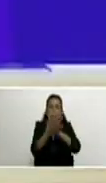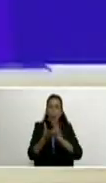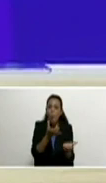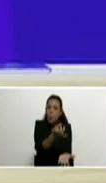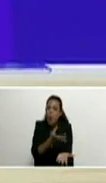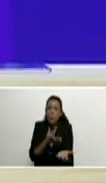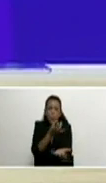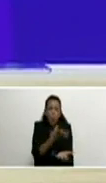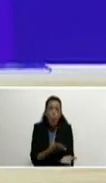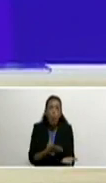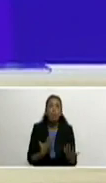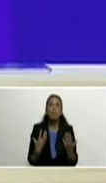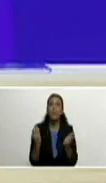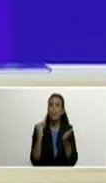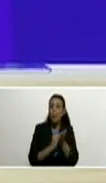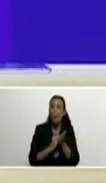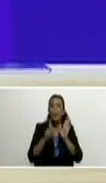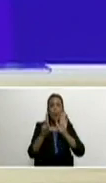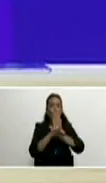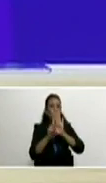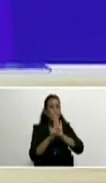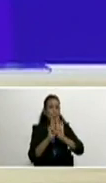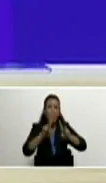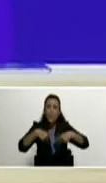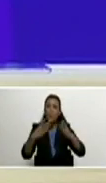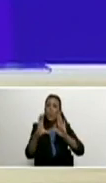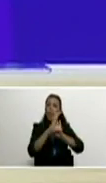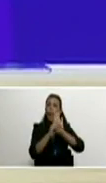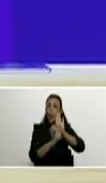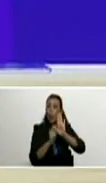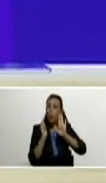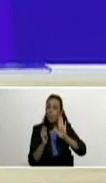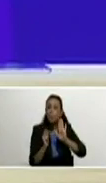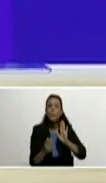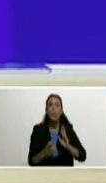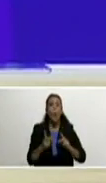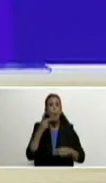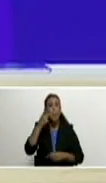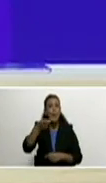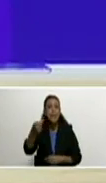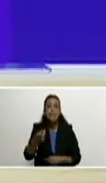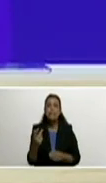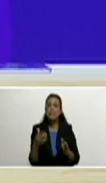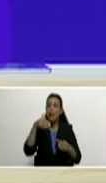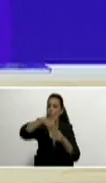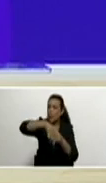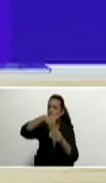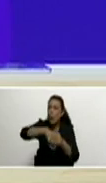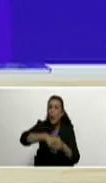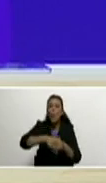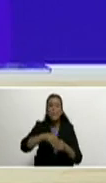con la constituyente y perfilamos el camino de victorias políticas,